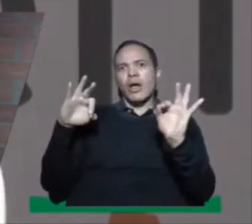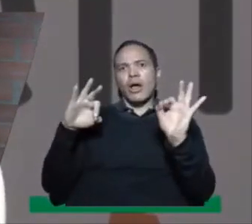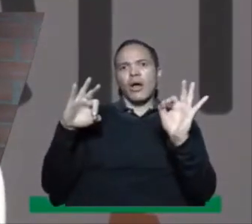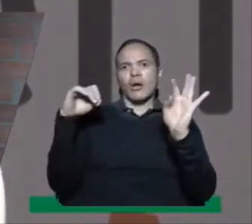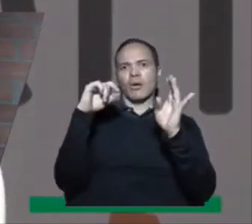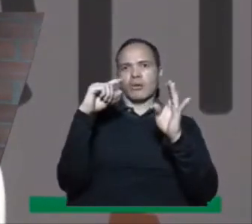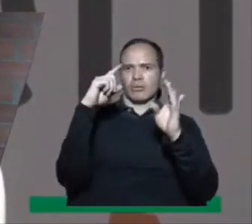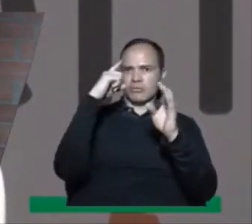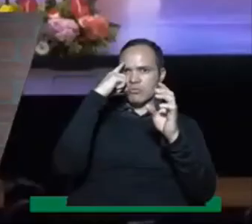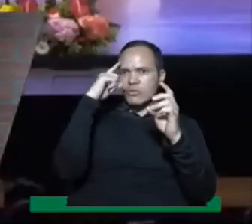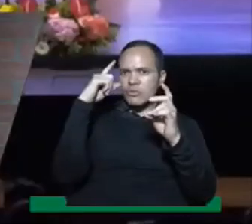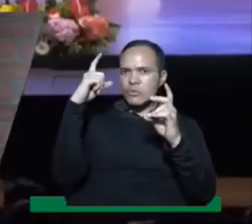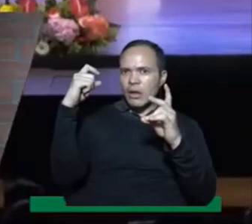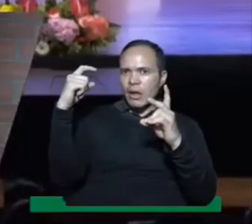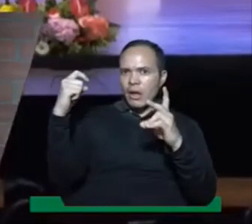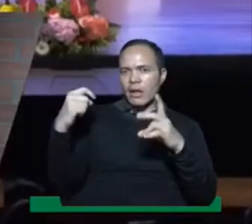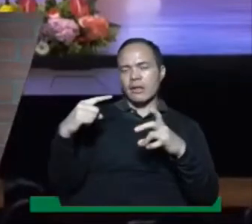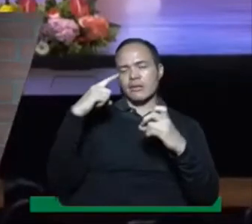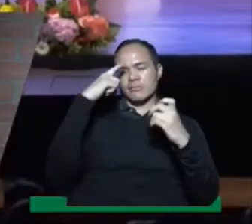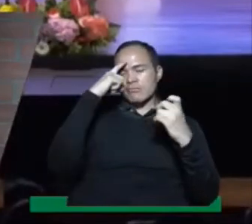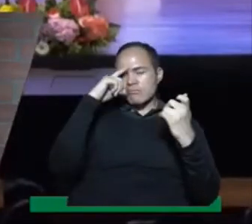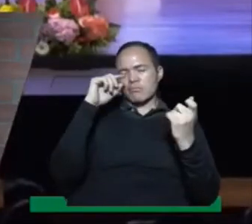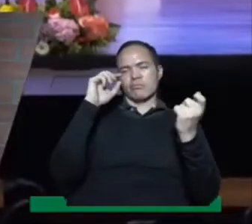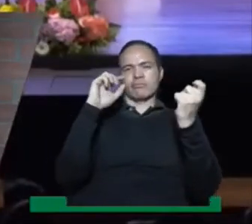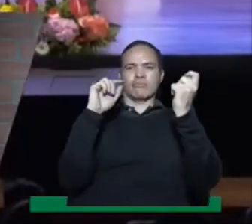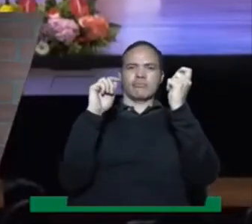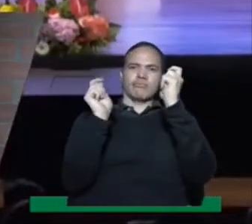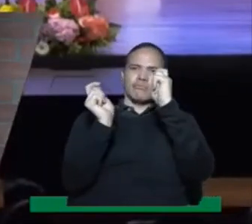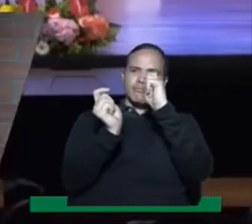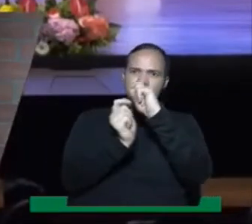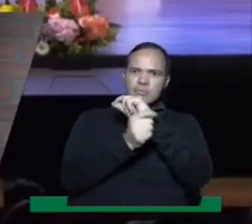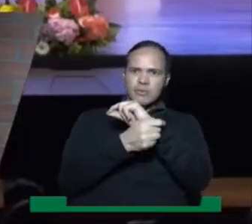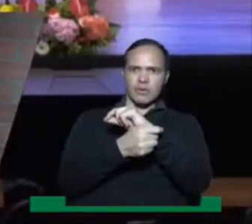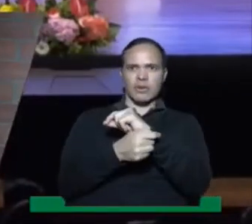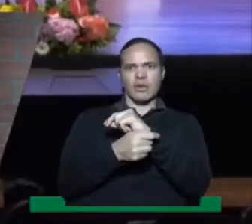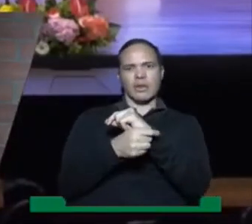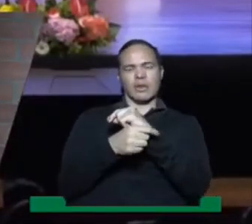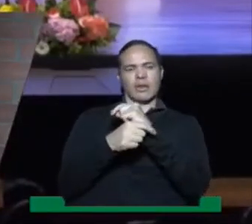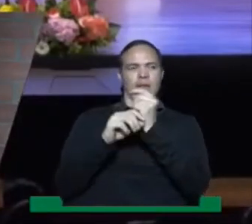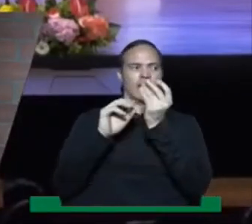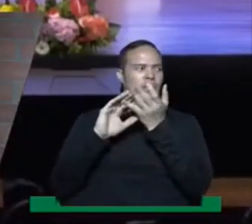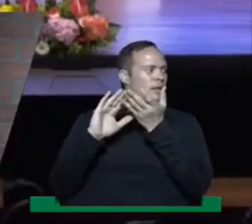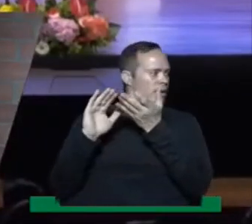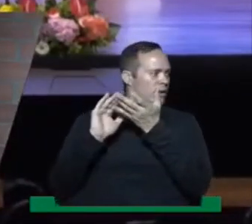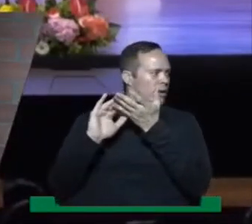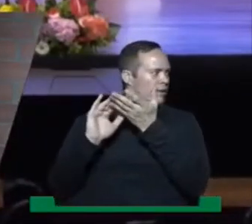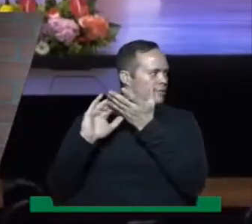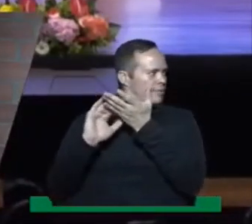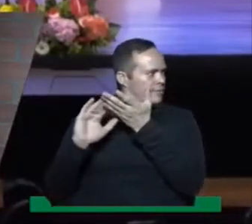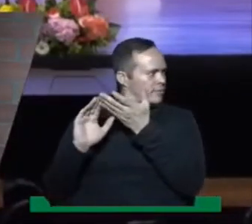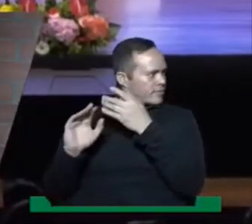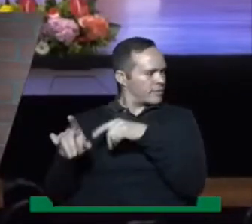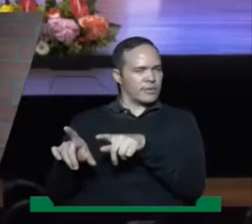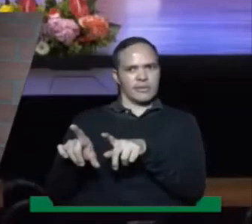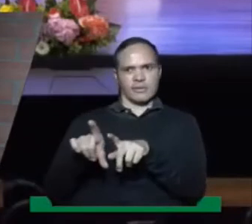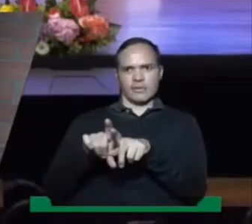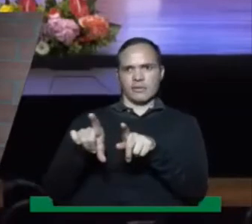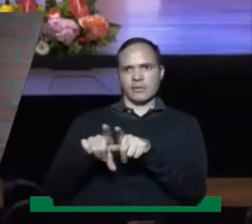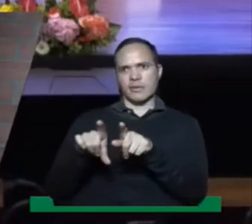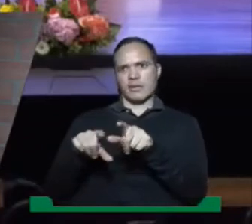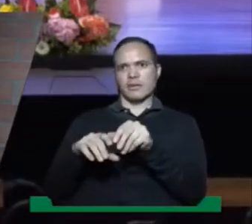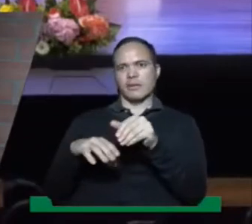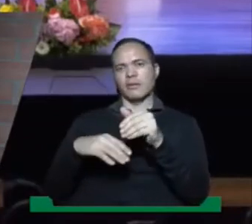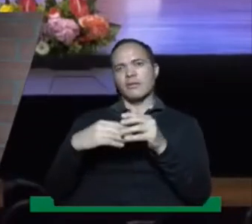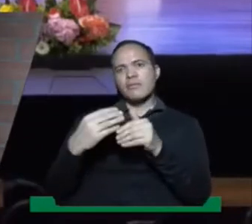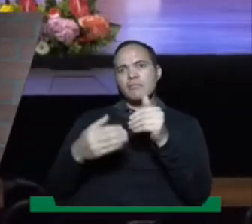lo lo transforma lo piensa lo sueña vas a levantarte cada día con las ganas que saliera el arte yo